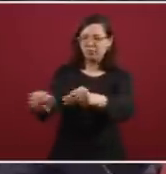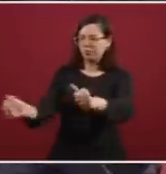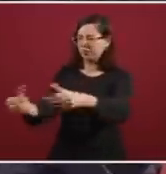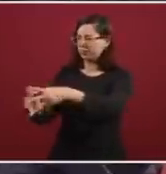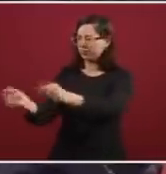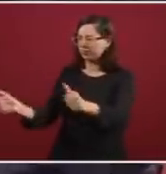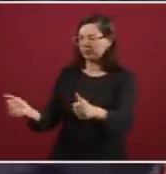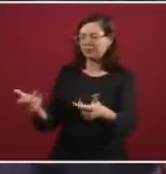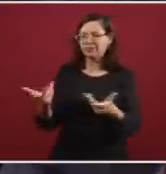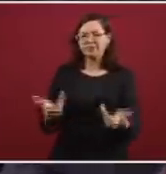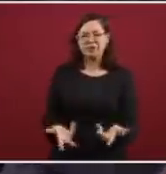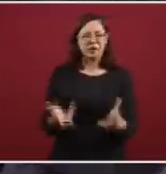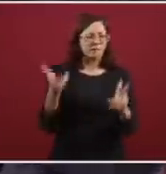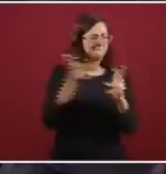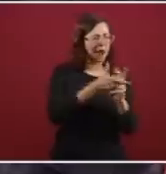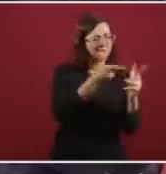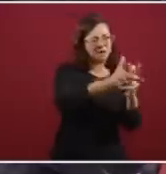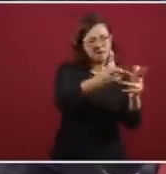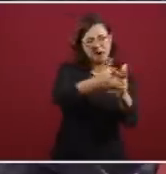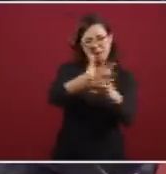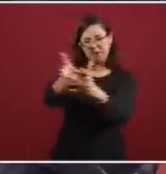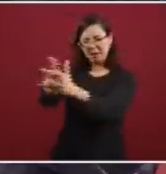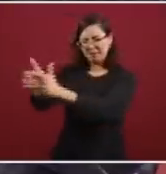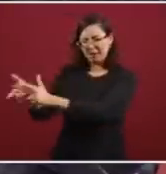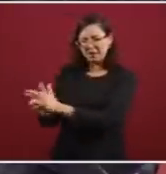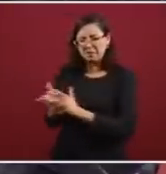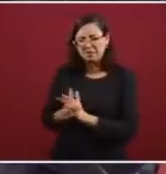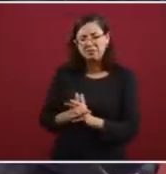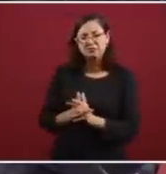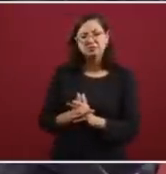personas, de masacrar.